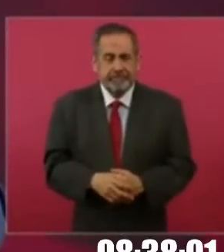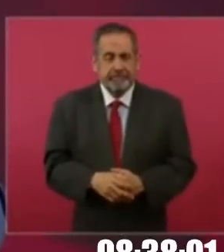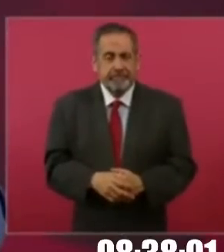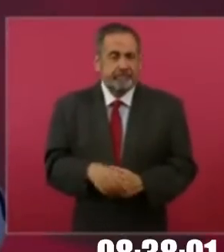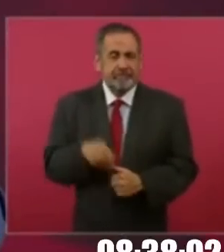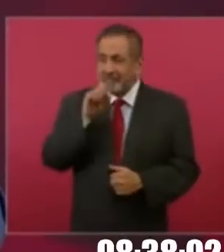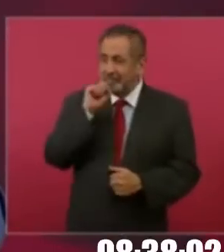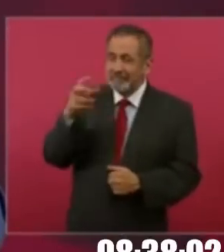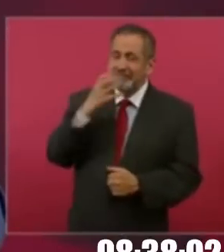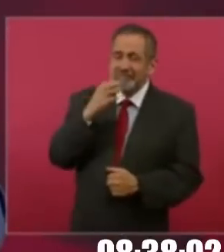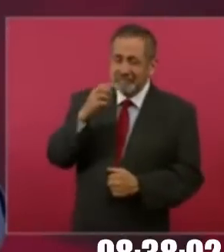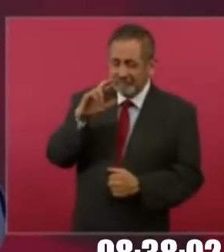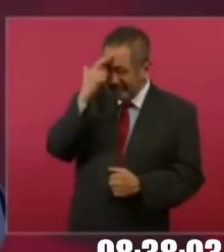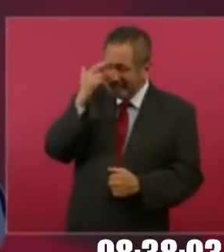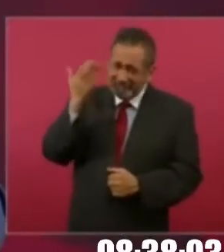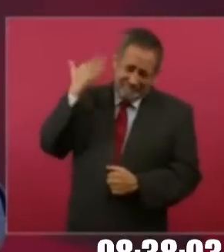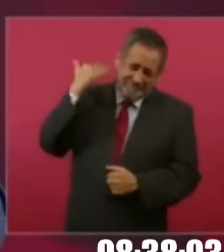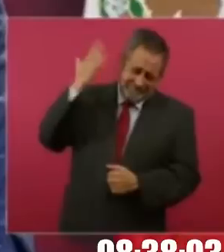sufrieron